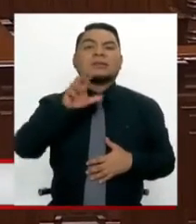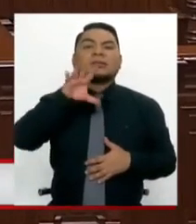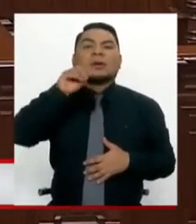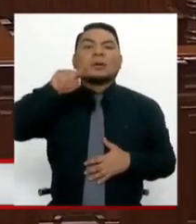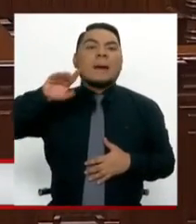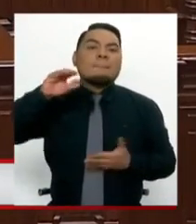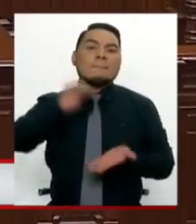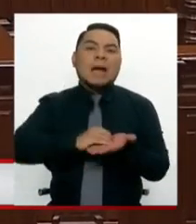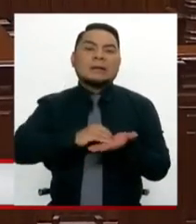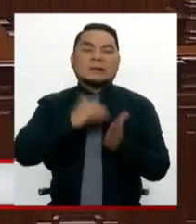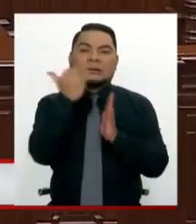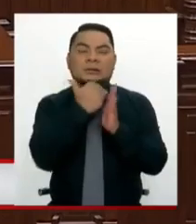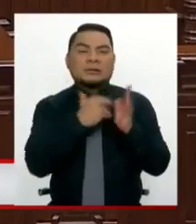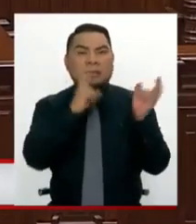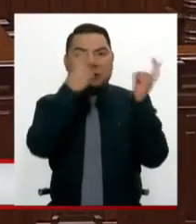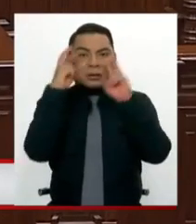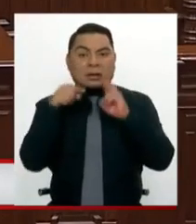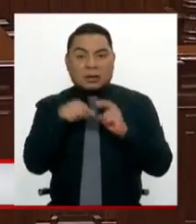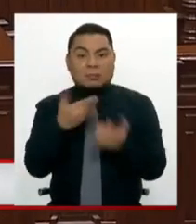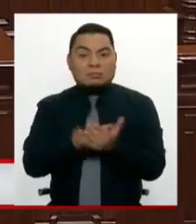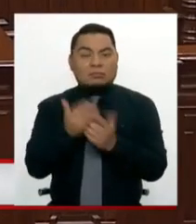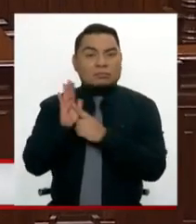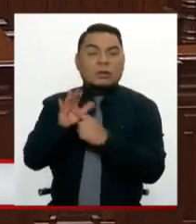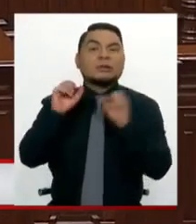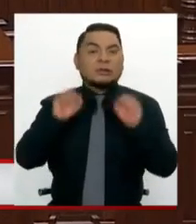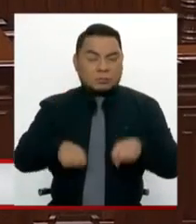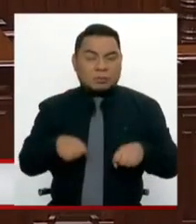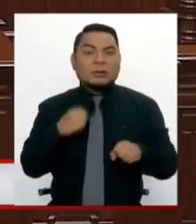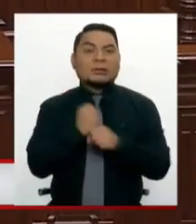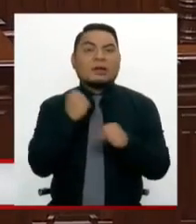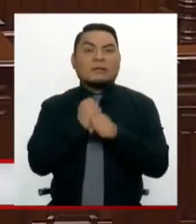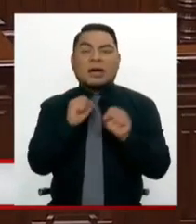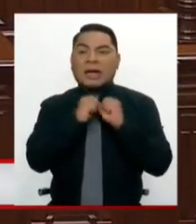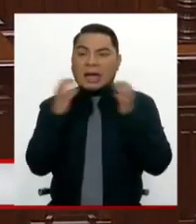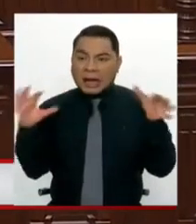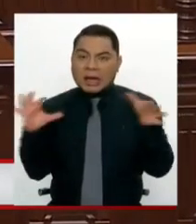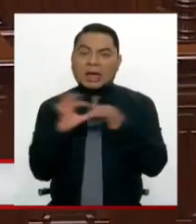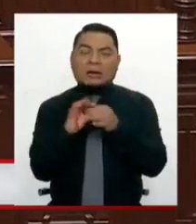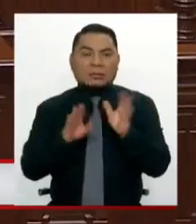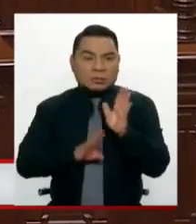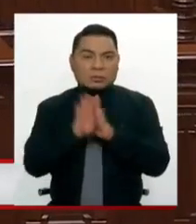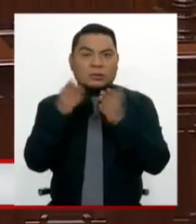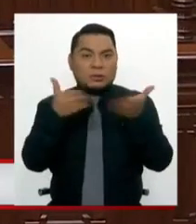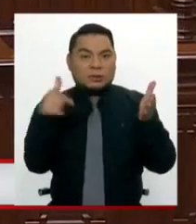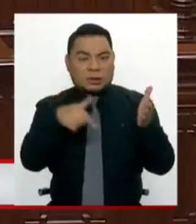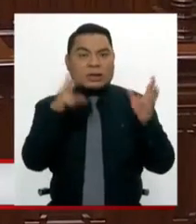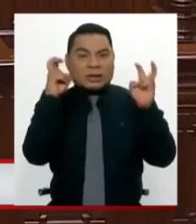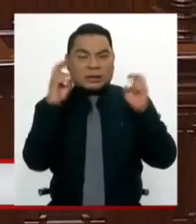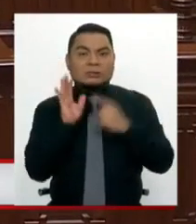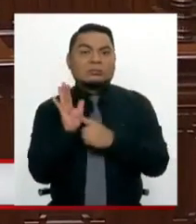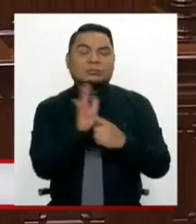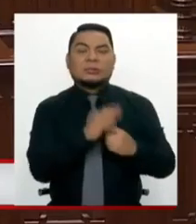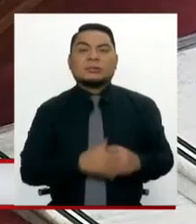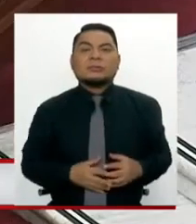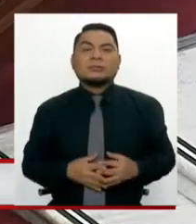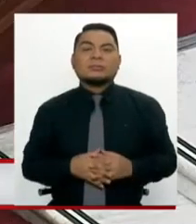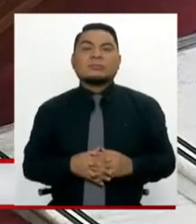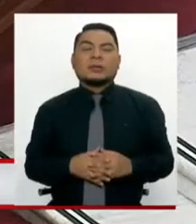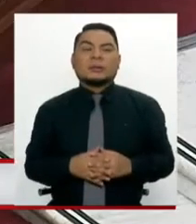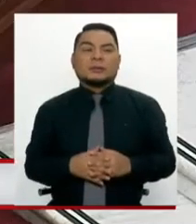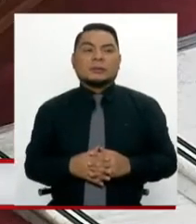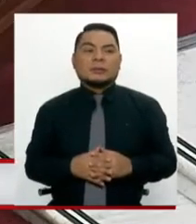más, que demuestran que es posible trabajar en equipo, potenciar el desarrollo del sector.